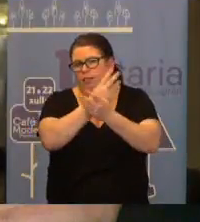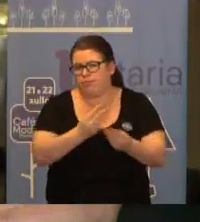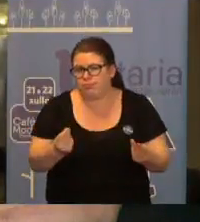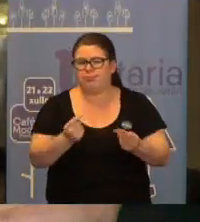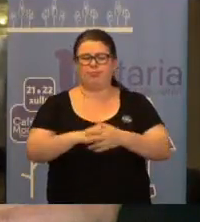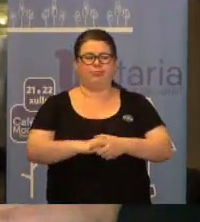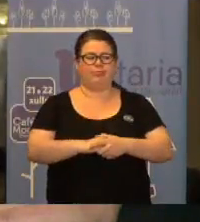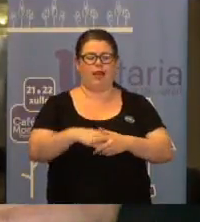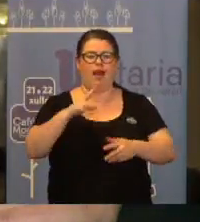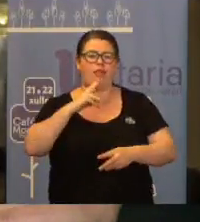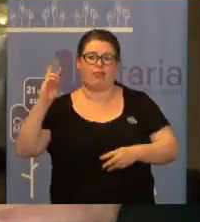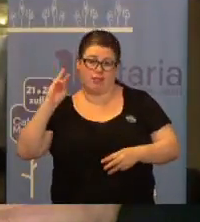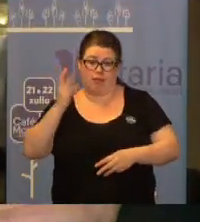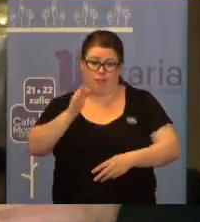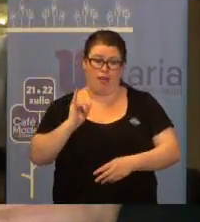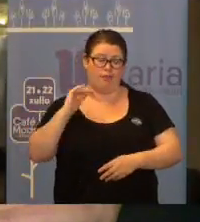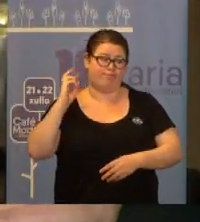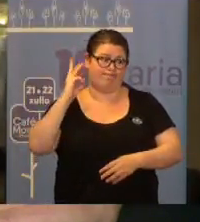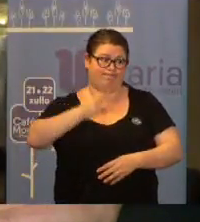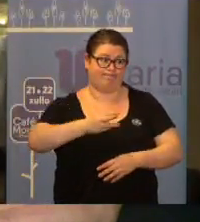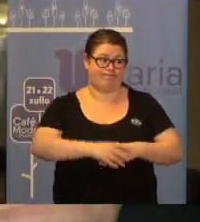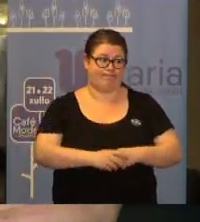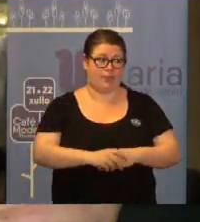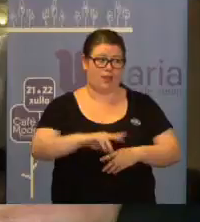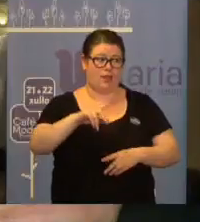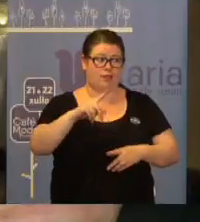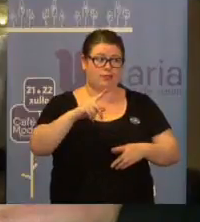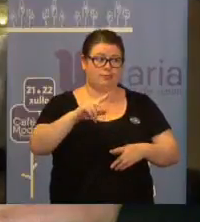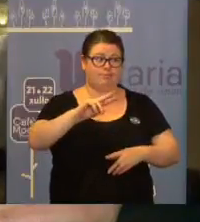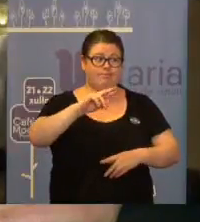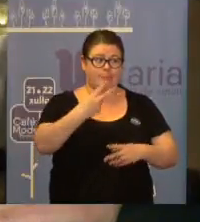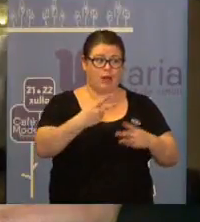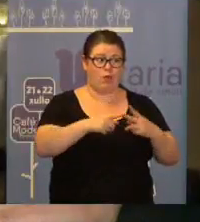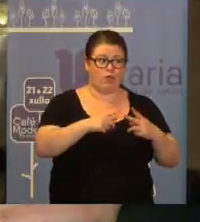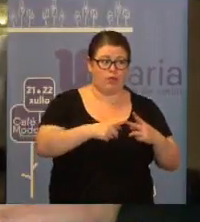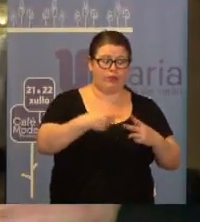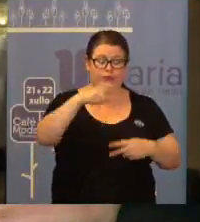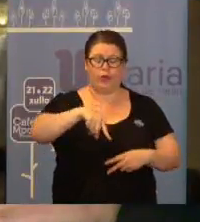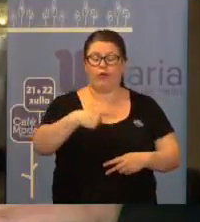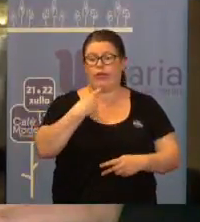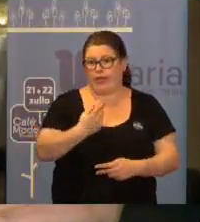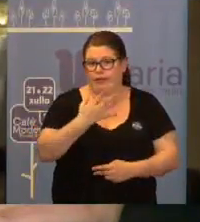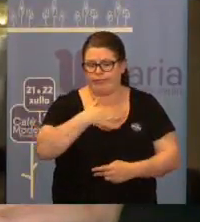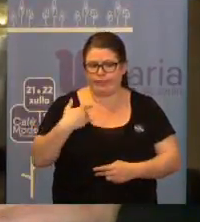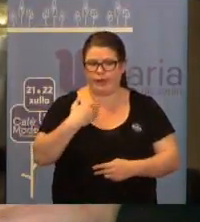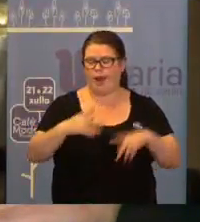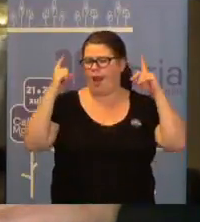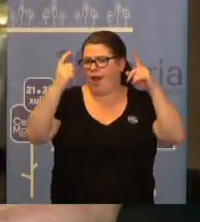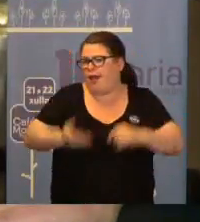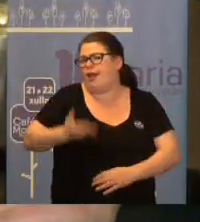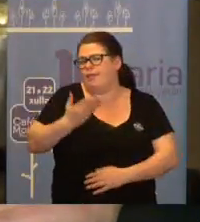tiña hai 3 anos, non? Hai un segundo aspecto que tamén quería comentar, que é a importancia